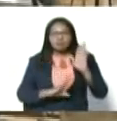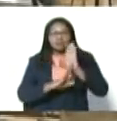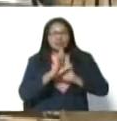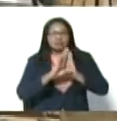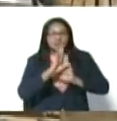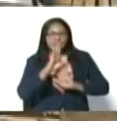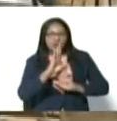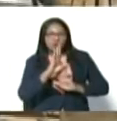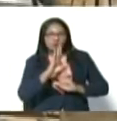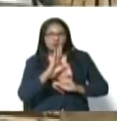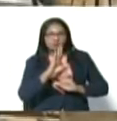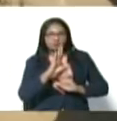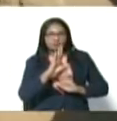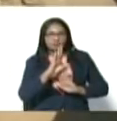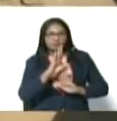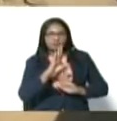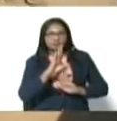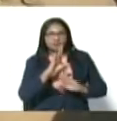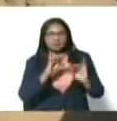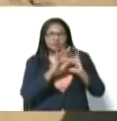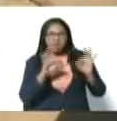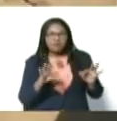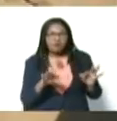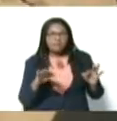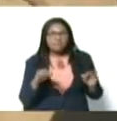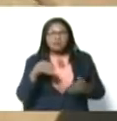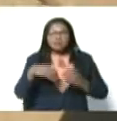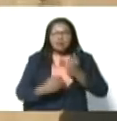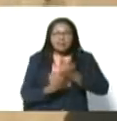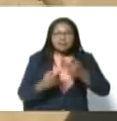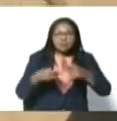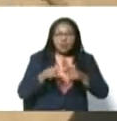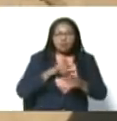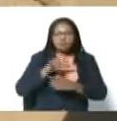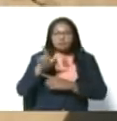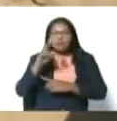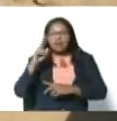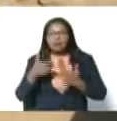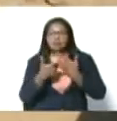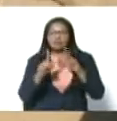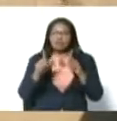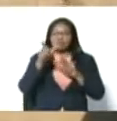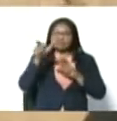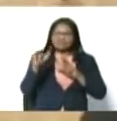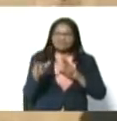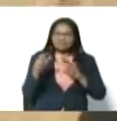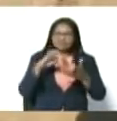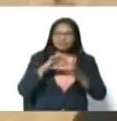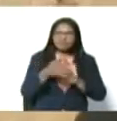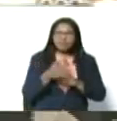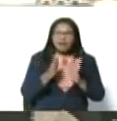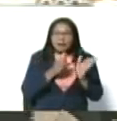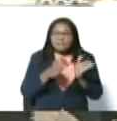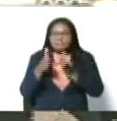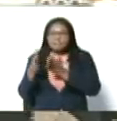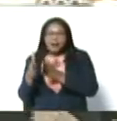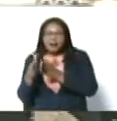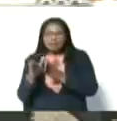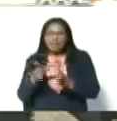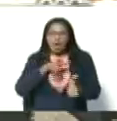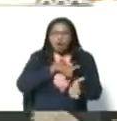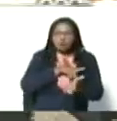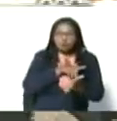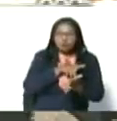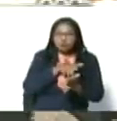desarrollo del ala norte de la base aérea El Libertador. Acá se va a desarrollar, aparte de una pista de